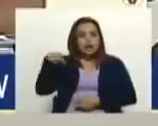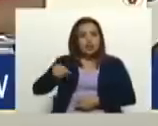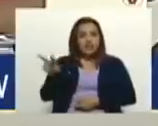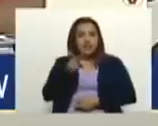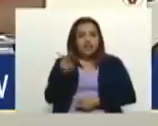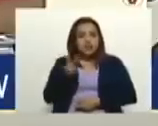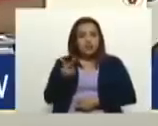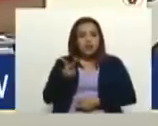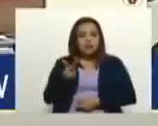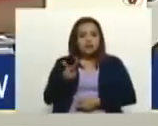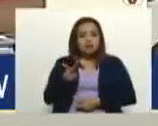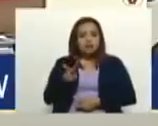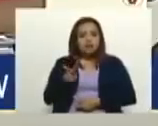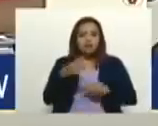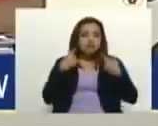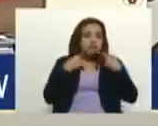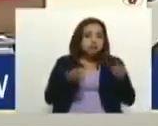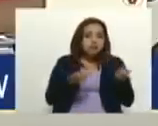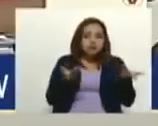no nos extraña.